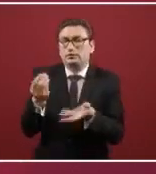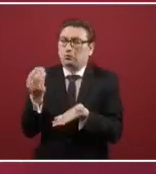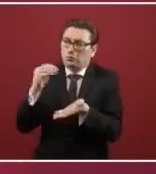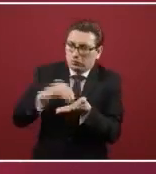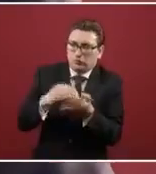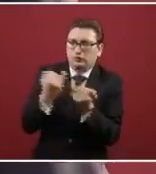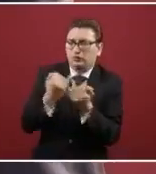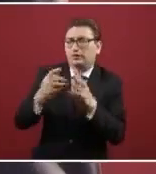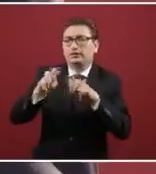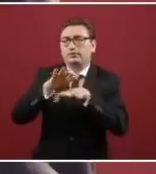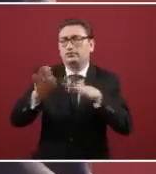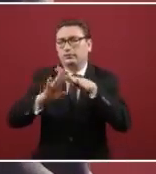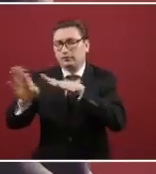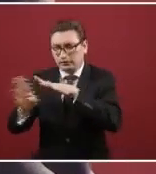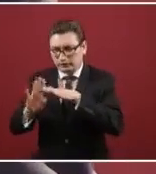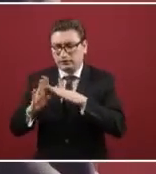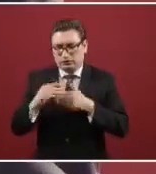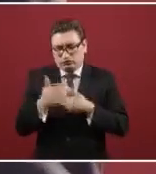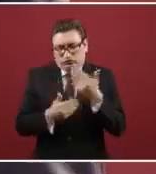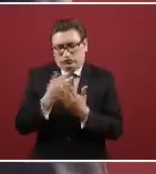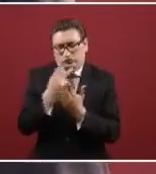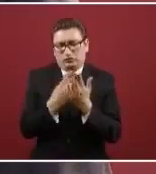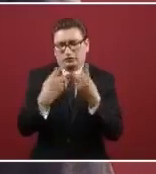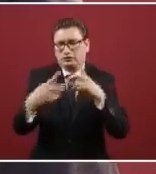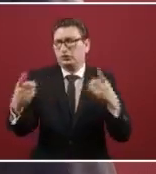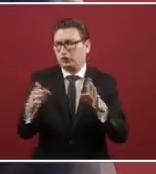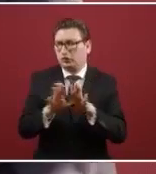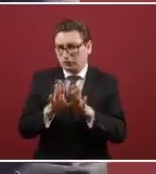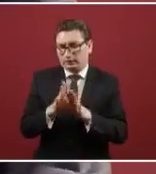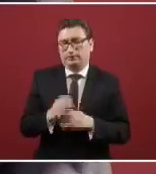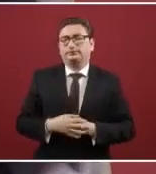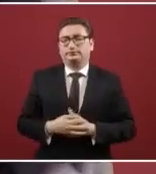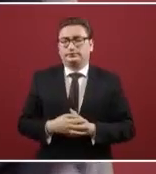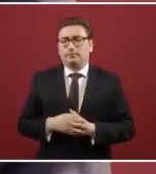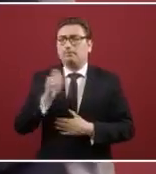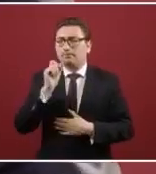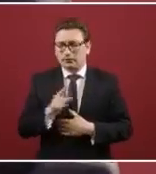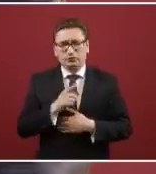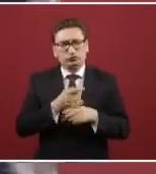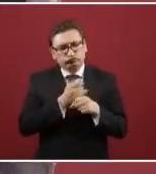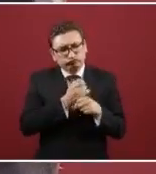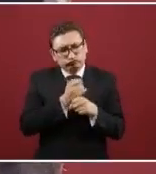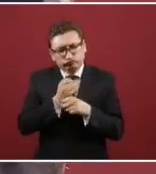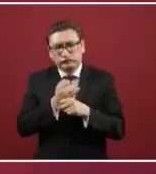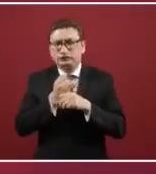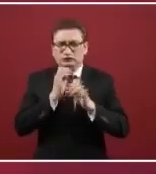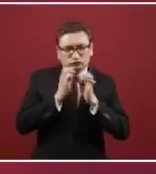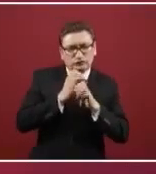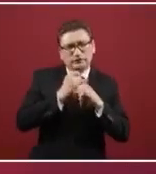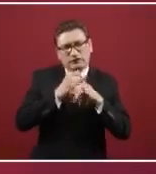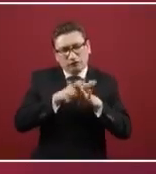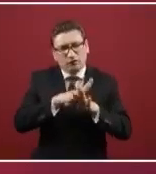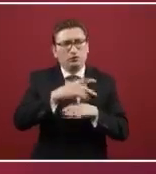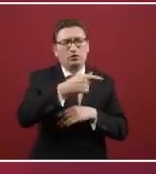migratoria en el plan de desarrollo, de acuerdo a lo que se recogió